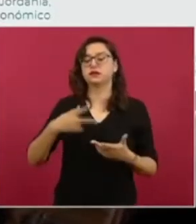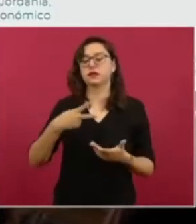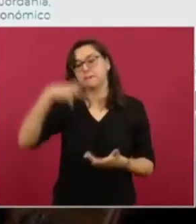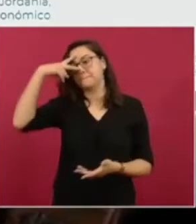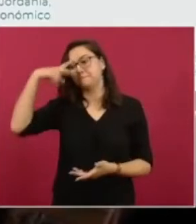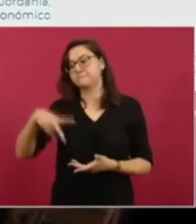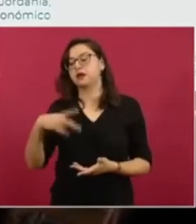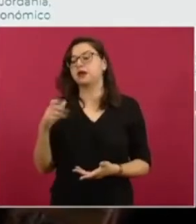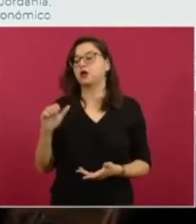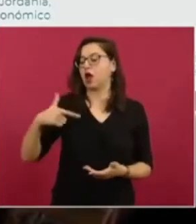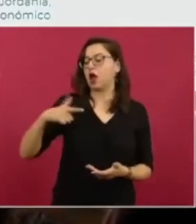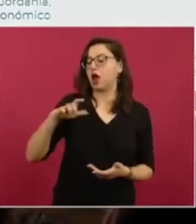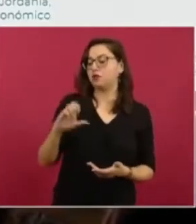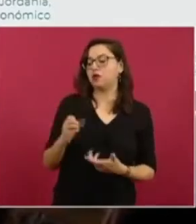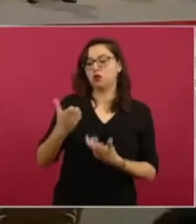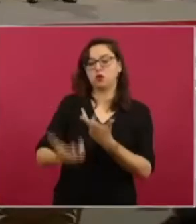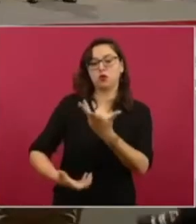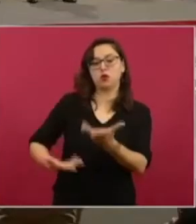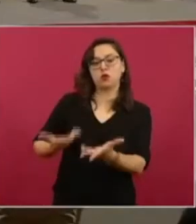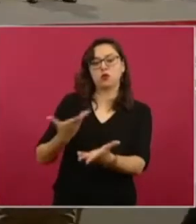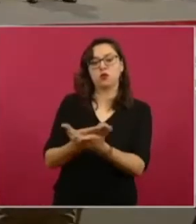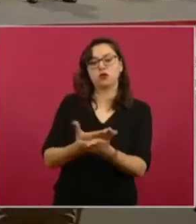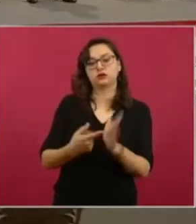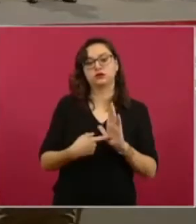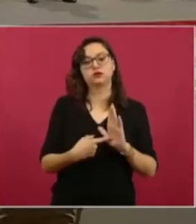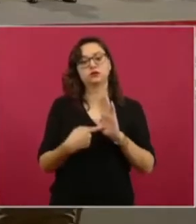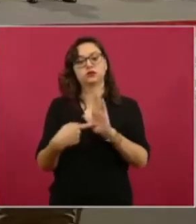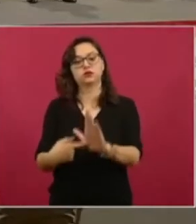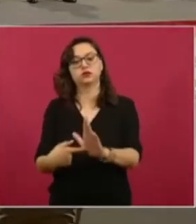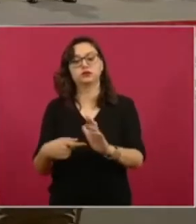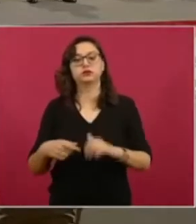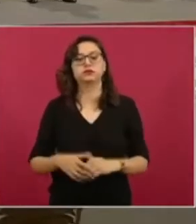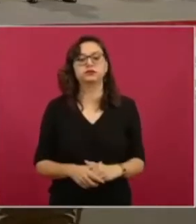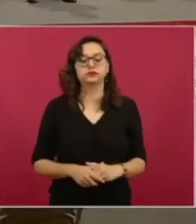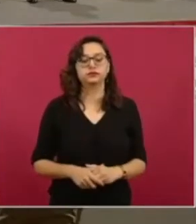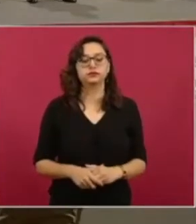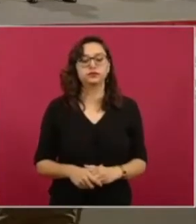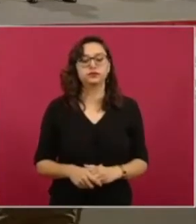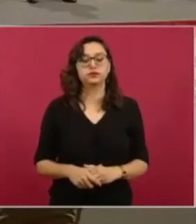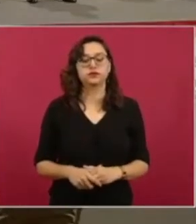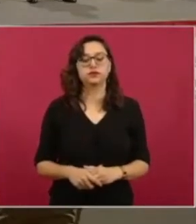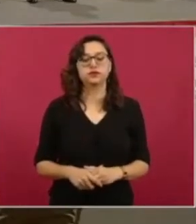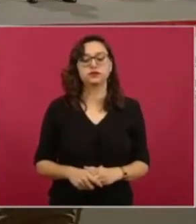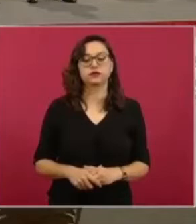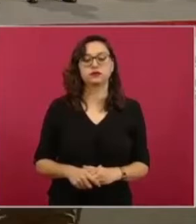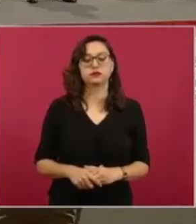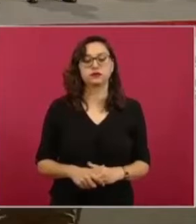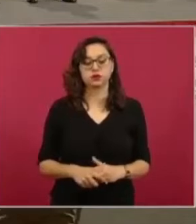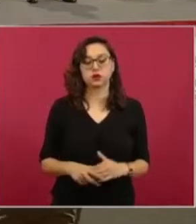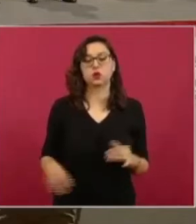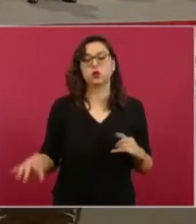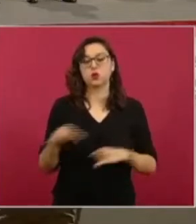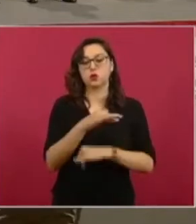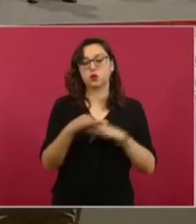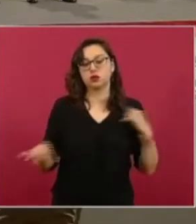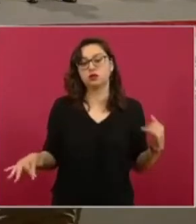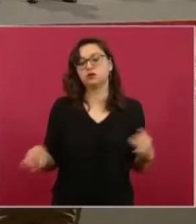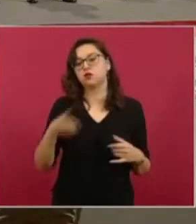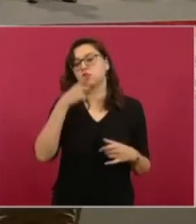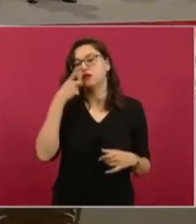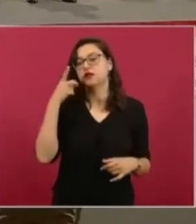presidente López Obrador. La que sigue. Y finalmente, Decirles que se cerró ya la Expo Dubai con